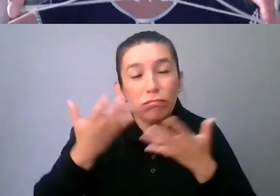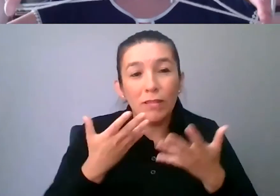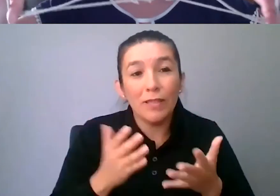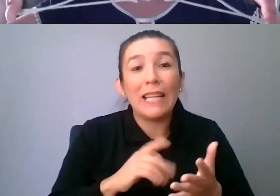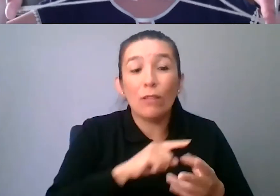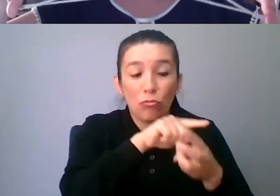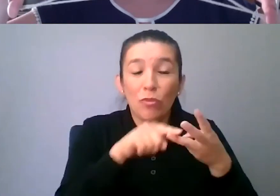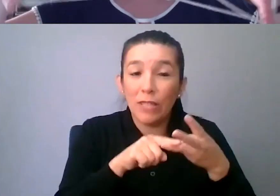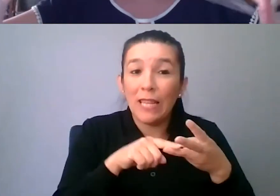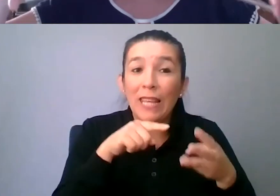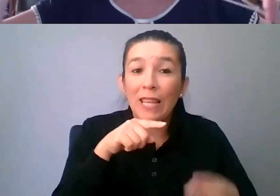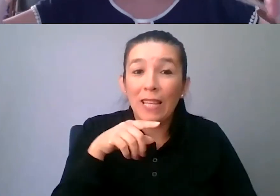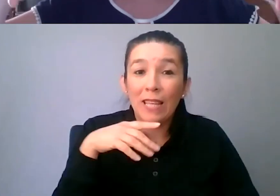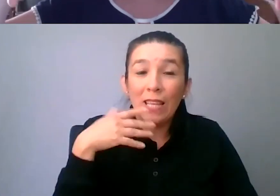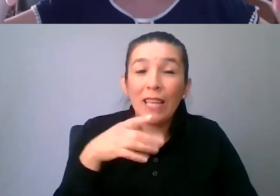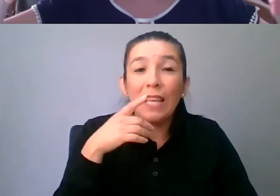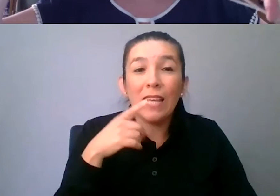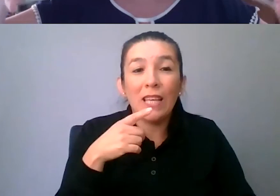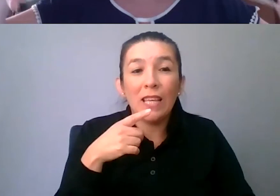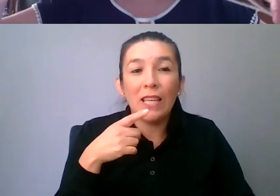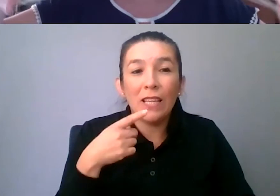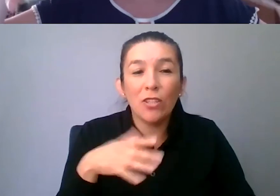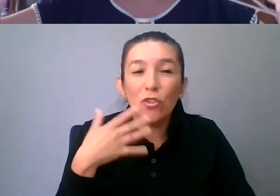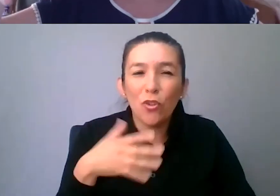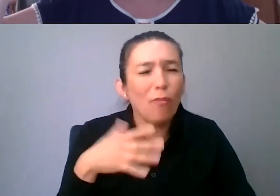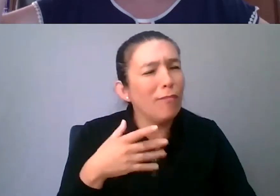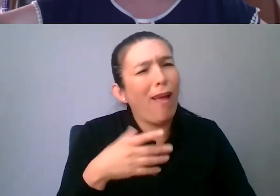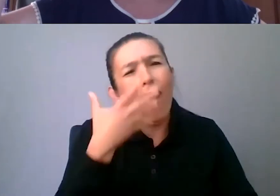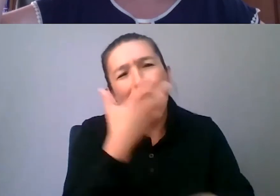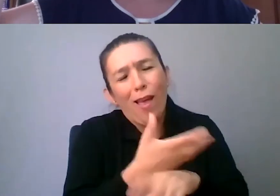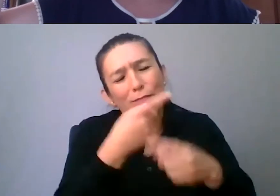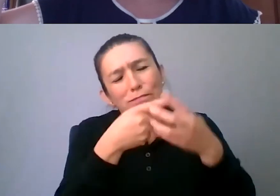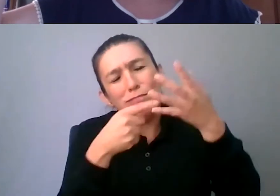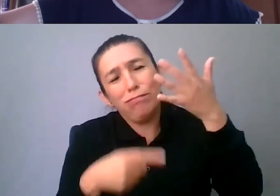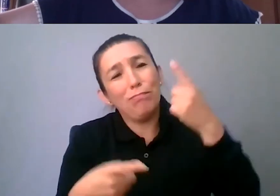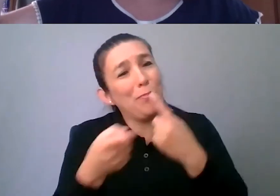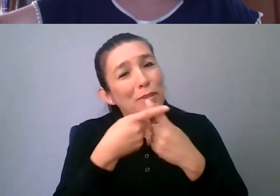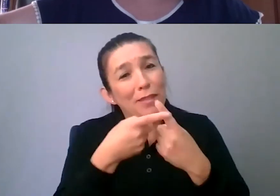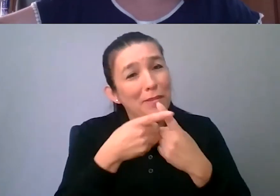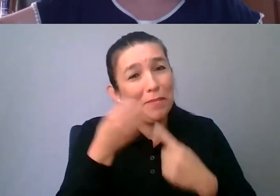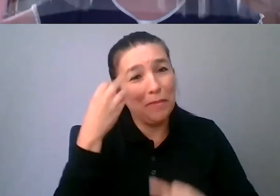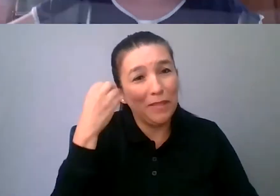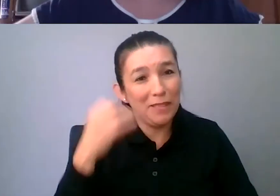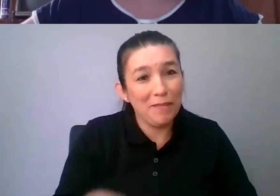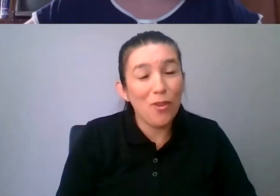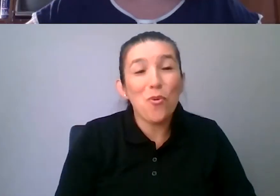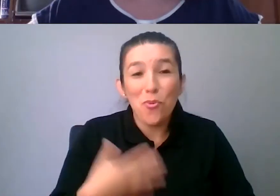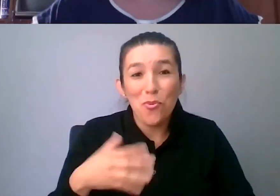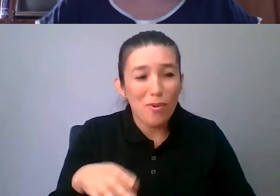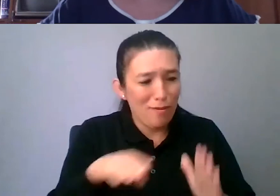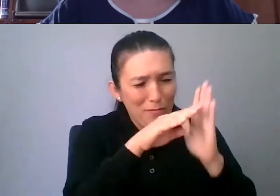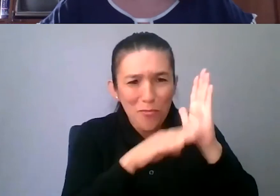Entonces, un largo para qué aprender a hacer figuras. Uy, he anotado acá una lista muy, muy